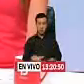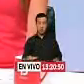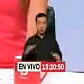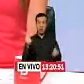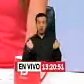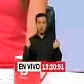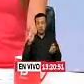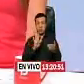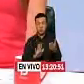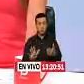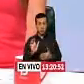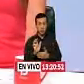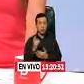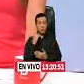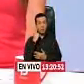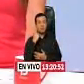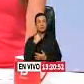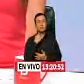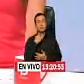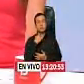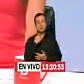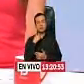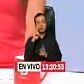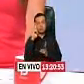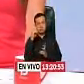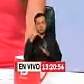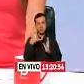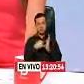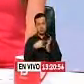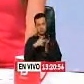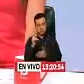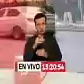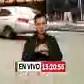autos en el país se ven afectados por este tributo.